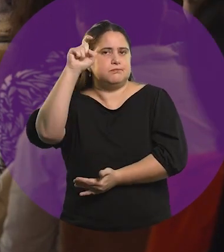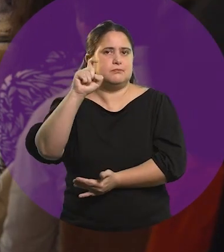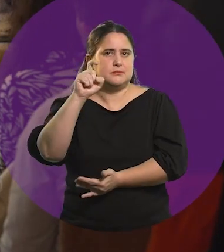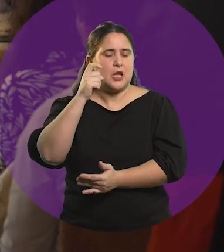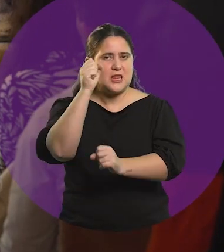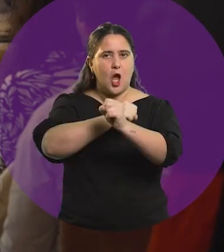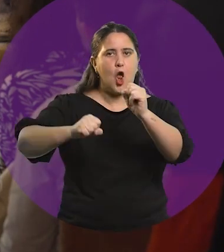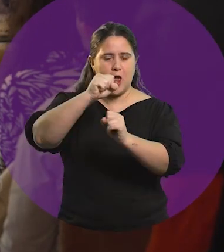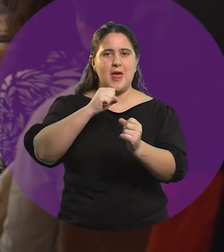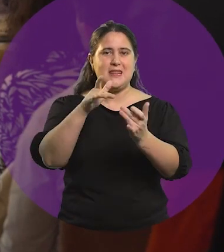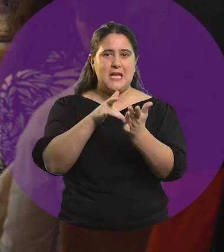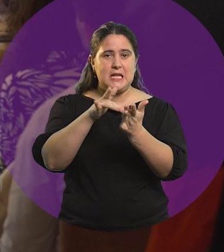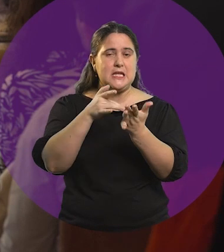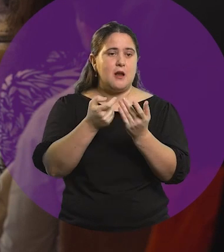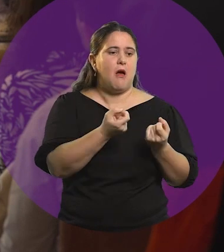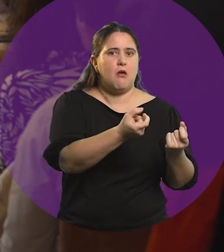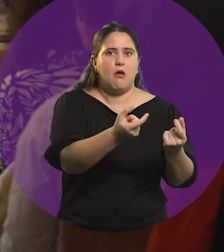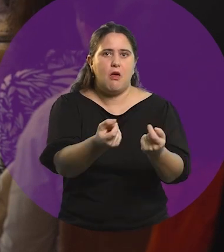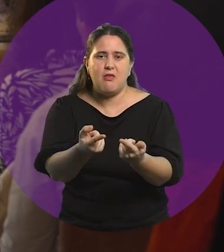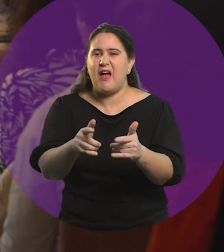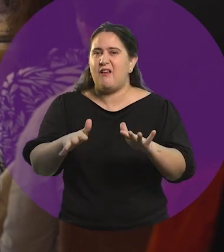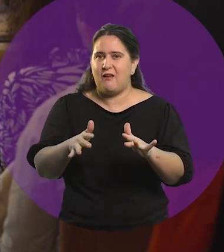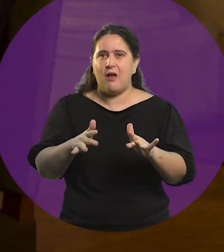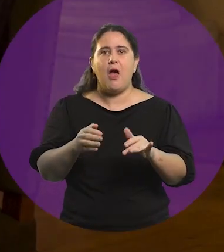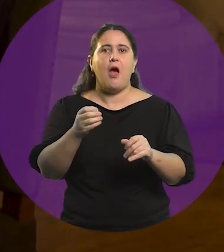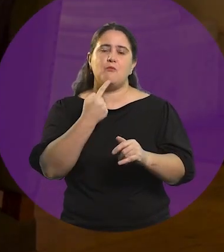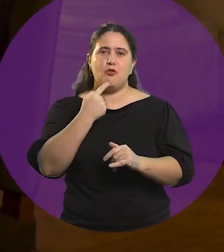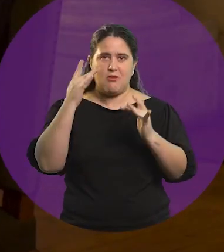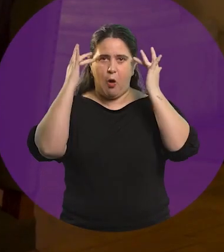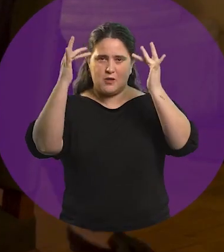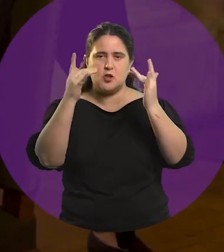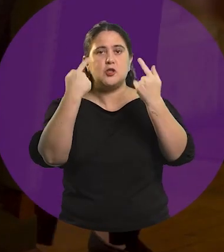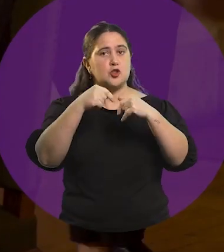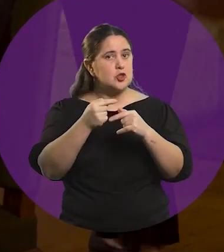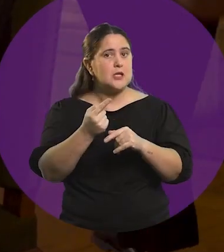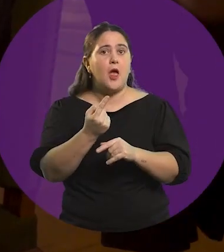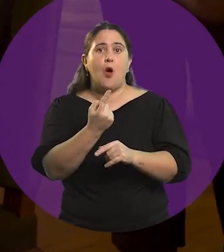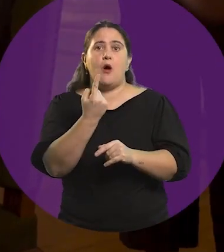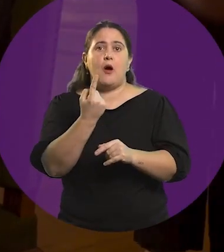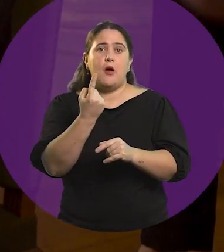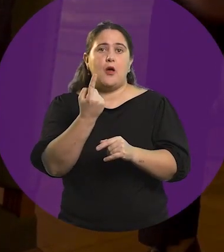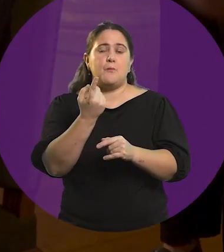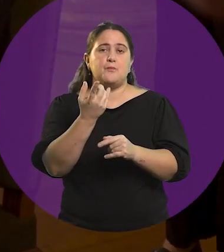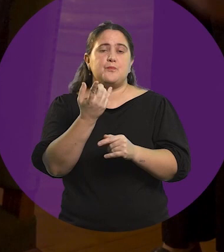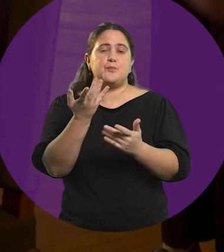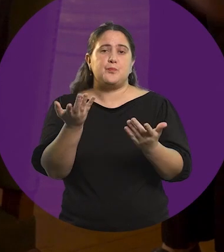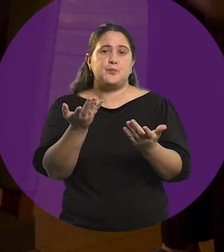innovación con tecnologías digitales al servicio de las políticas educativas y como tal, uno de sus grandes